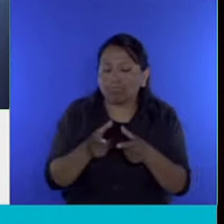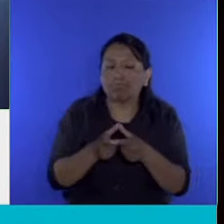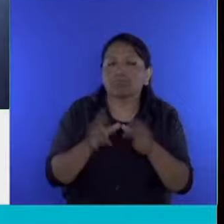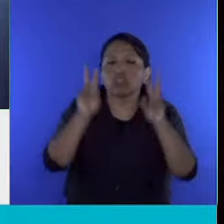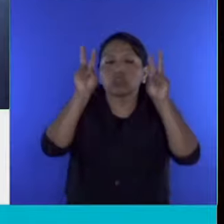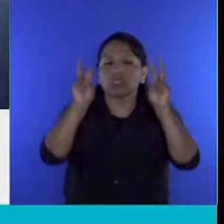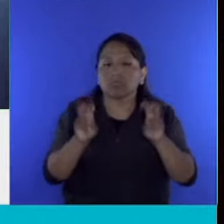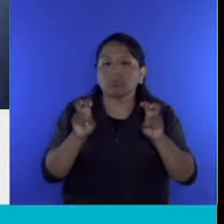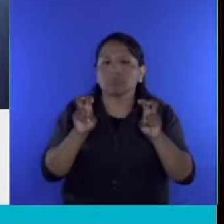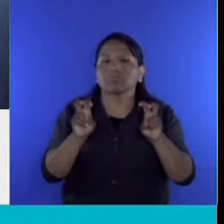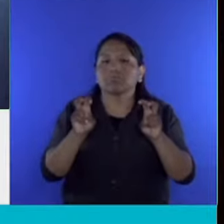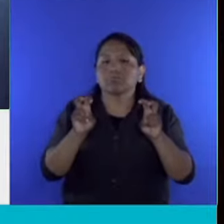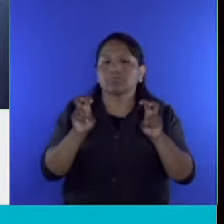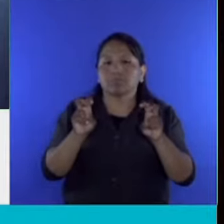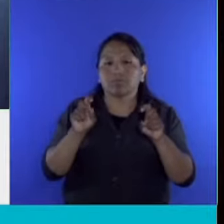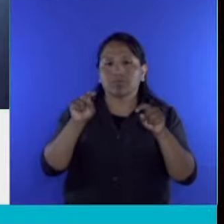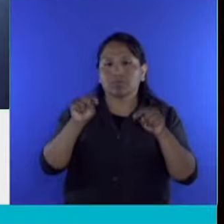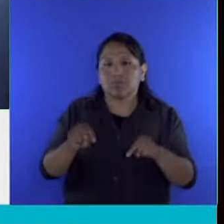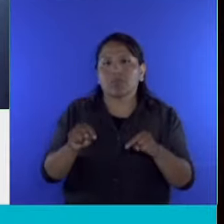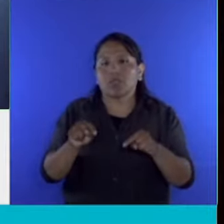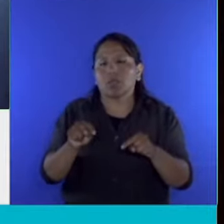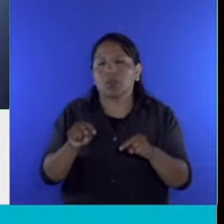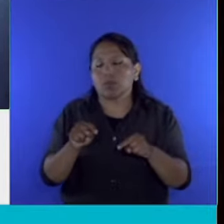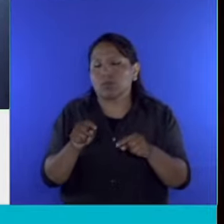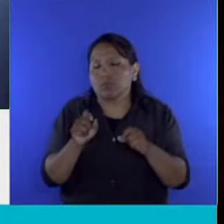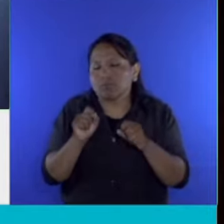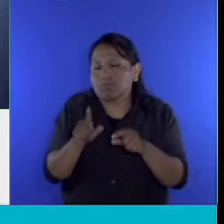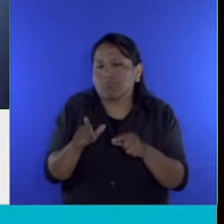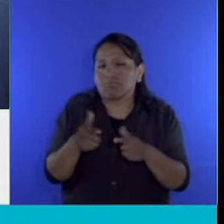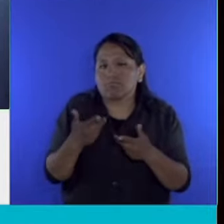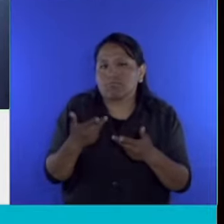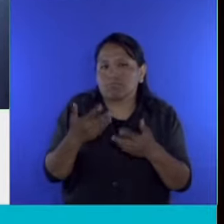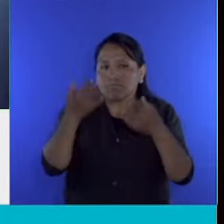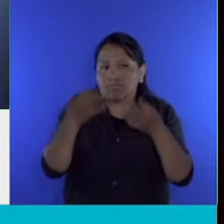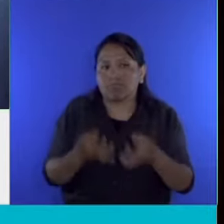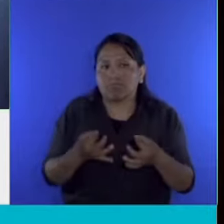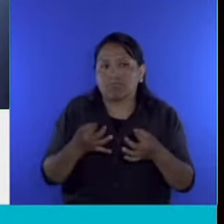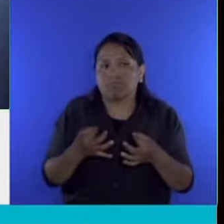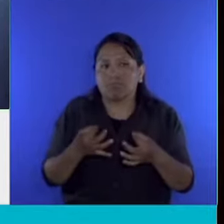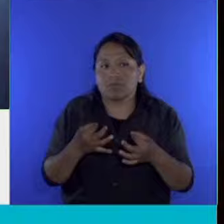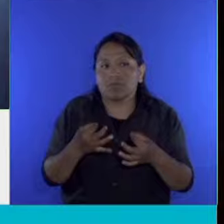Una temática y una idiosincrasia muy propia de la vida